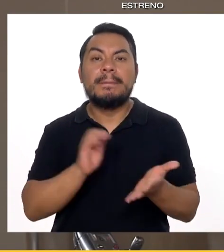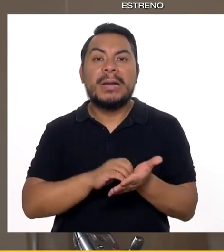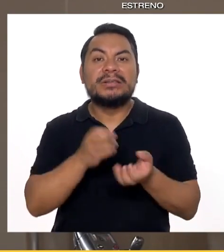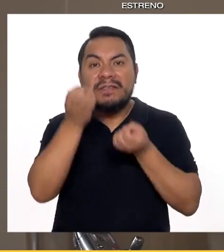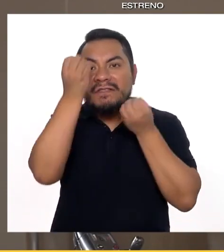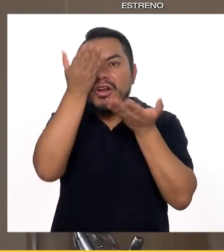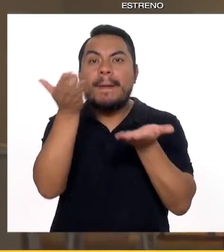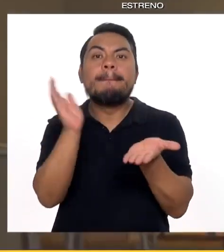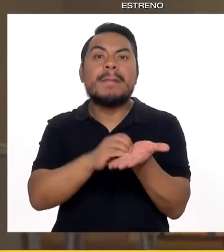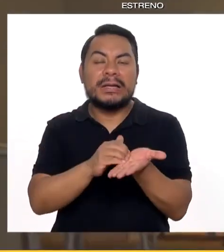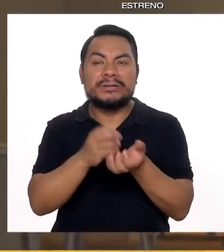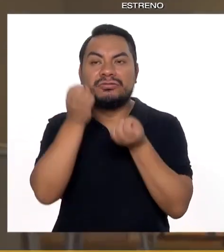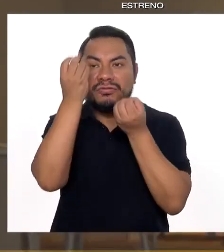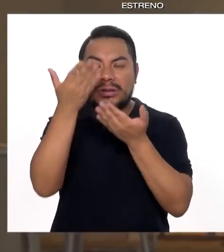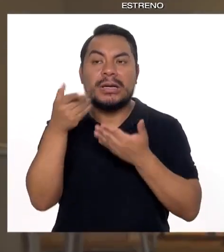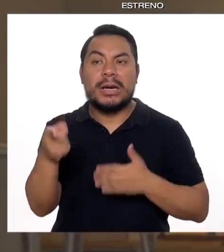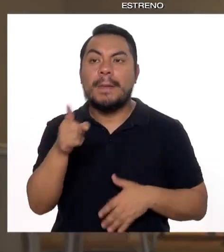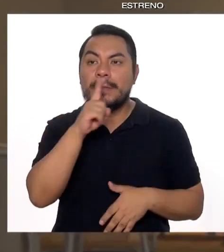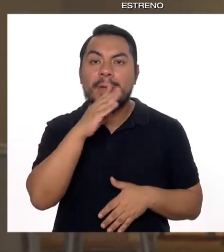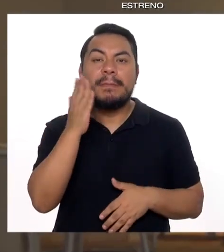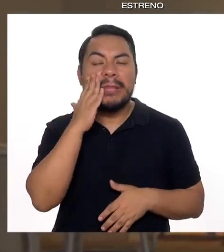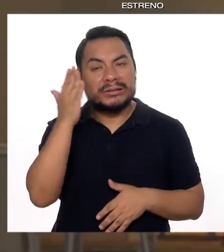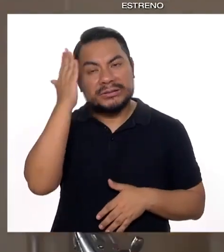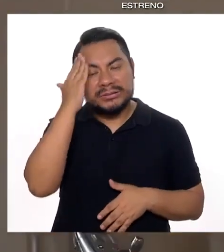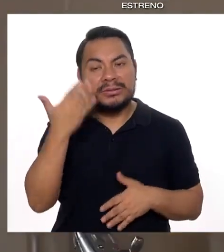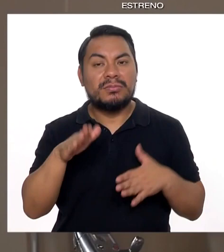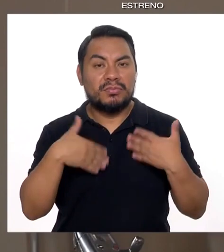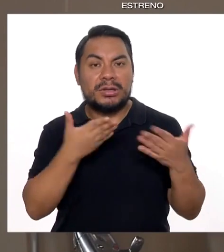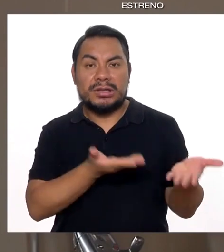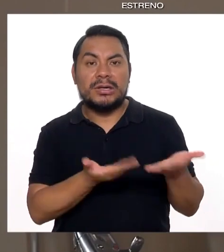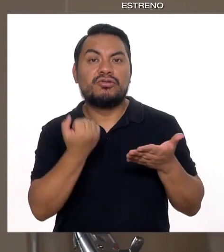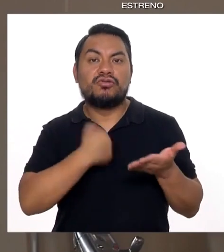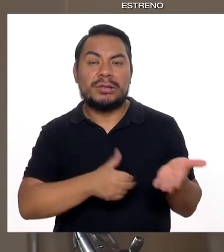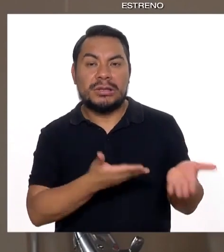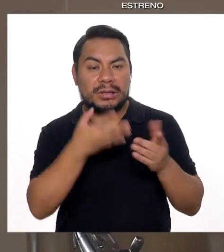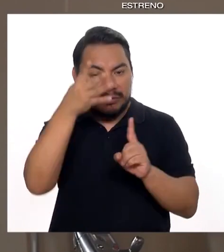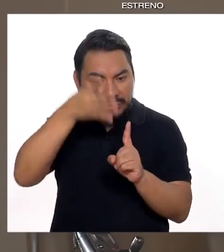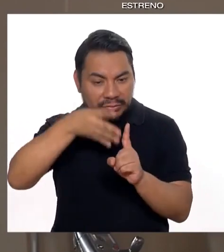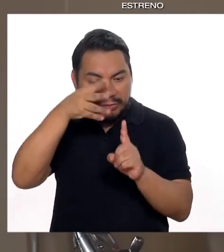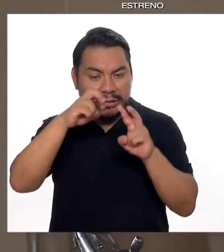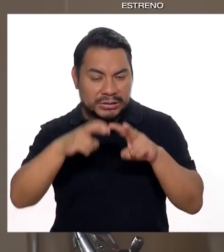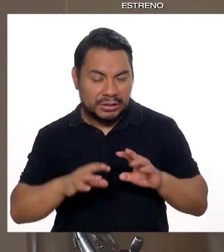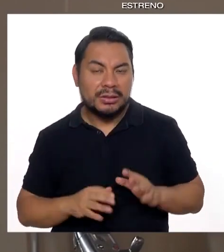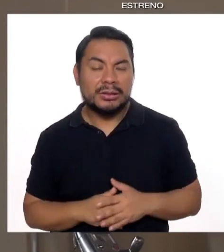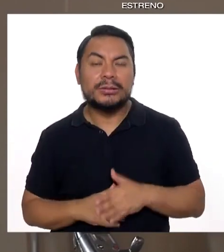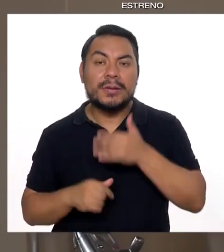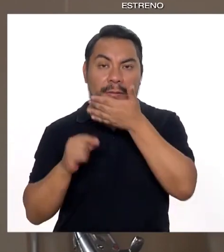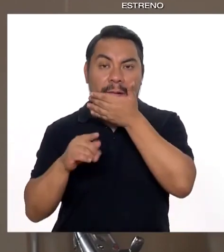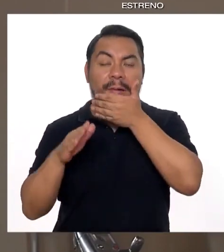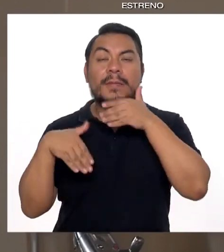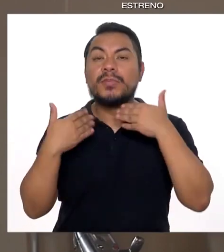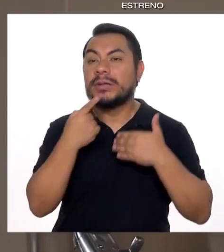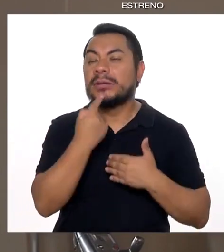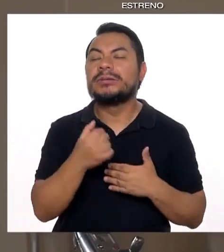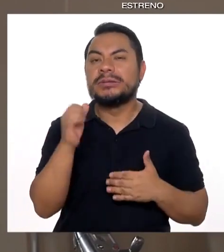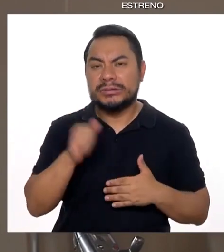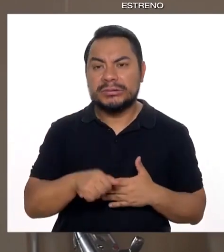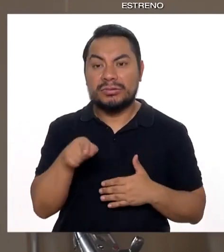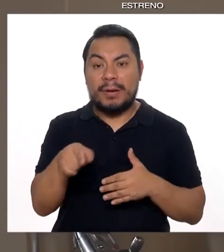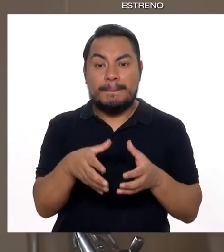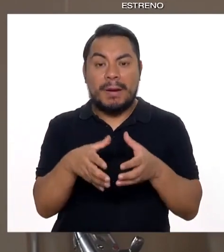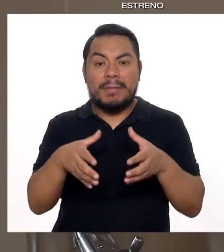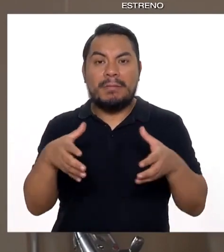más información que manejan los papás y pueden hacer evaluar a sus hijos. Y eso pudiera decir como que